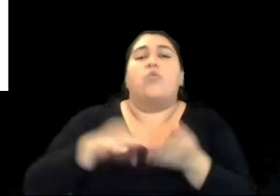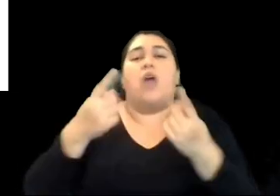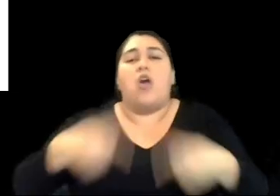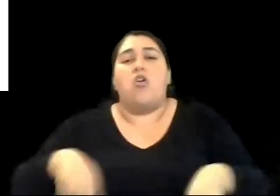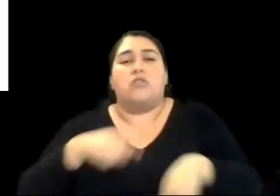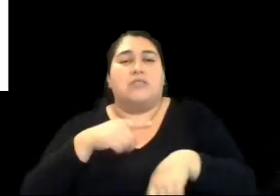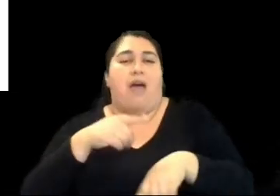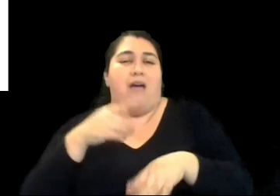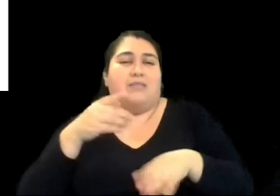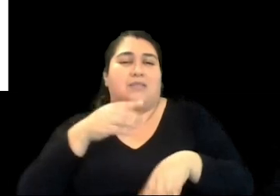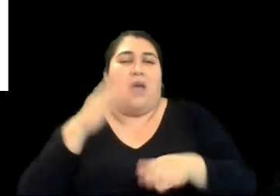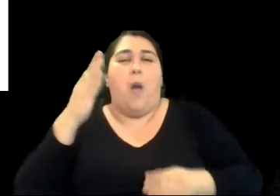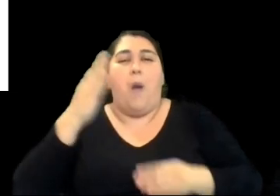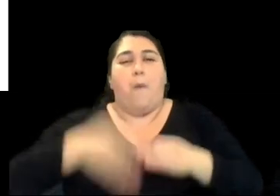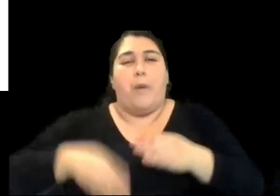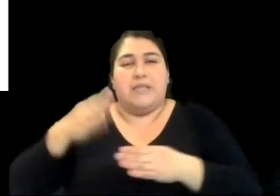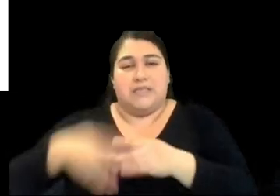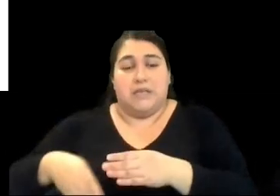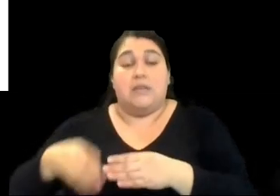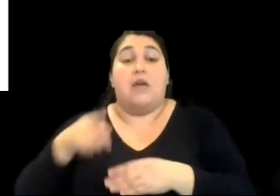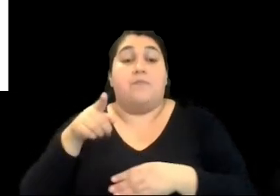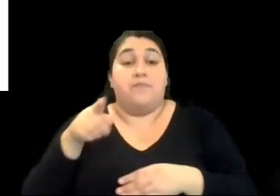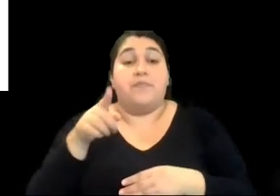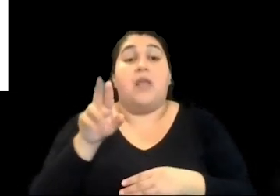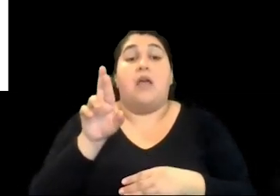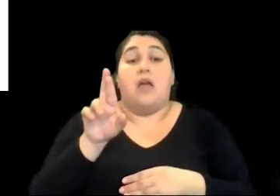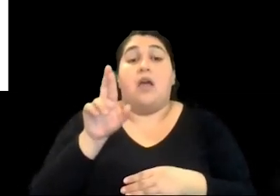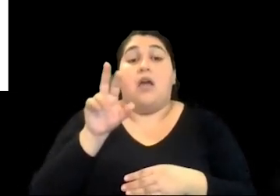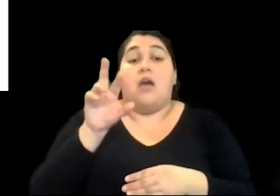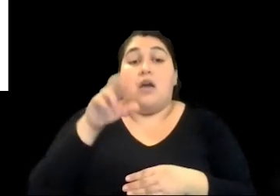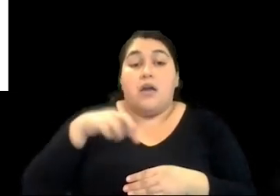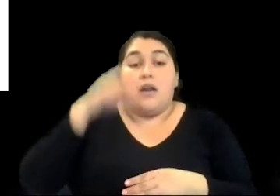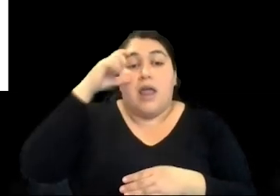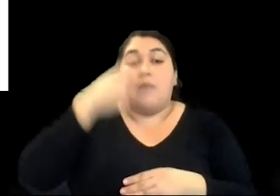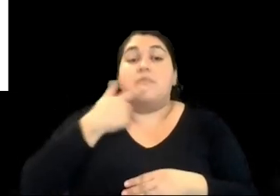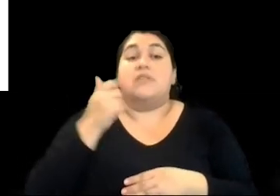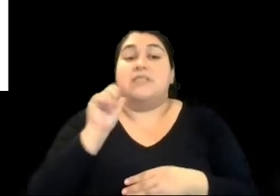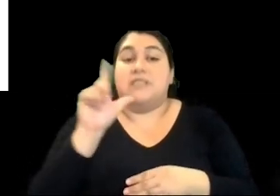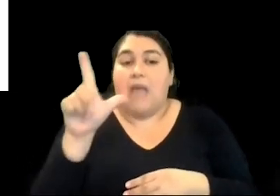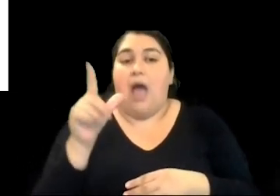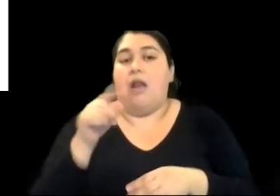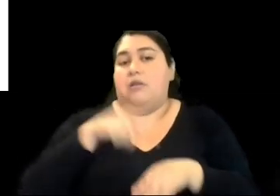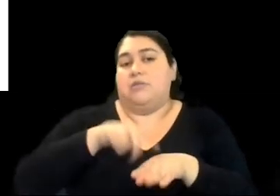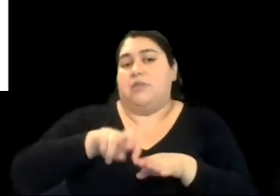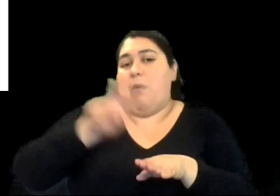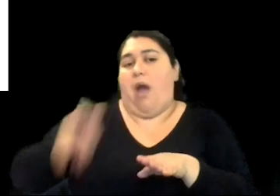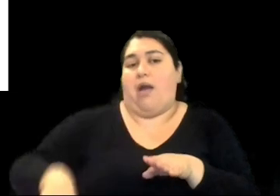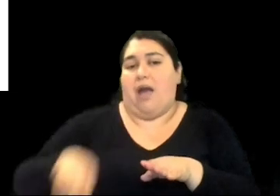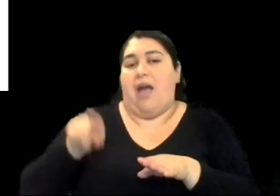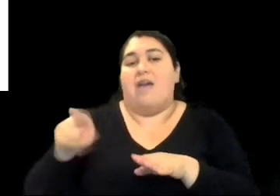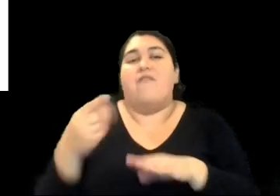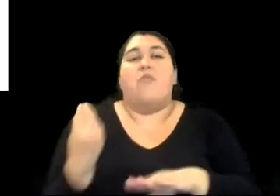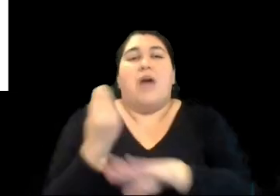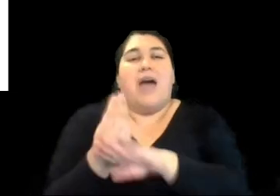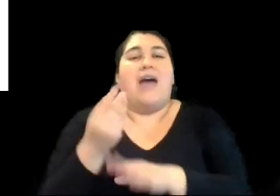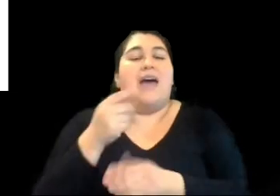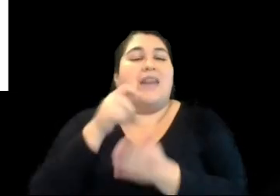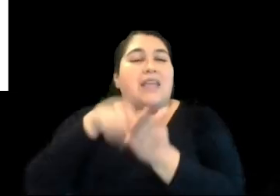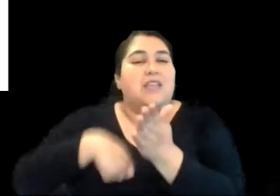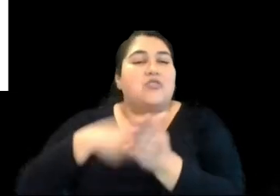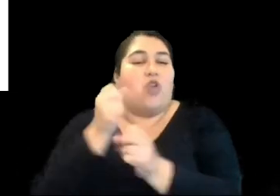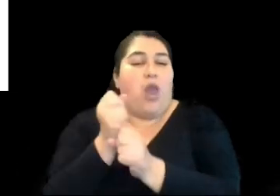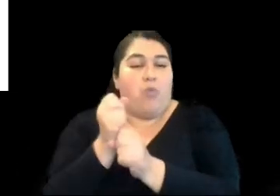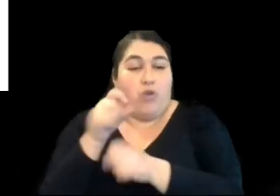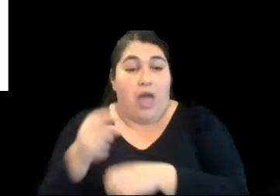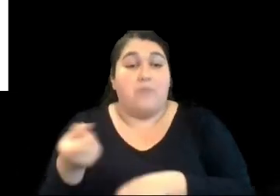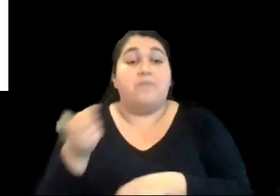se lo dará de baja del REPSAL, que es el registro de empleadores con sanciones laborales. Se le habilitará a gozar de un régimen